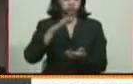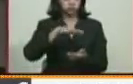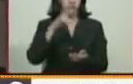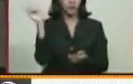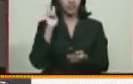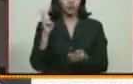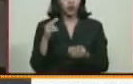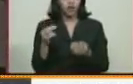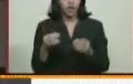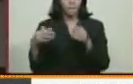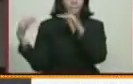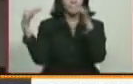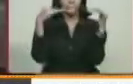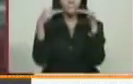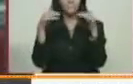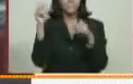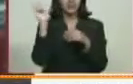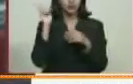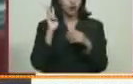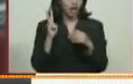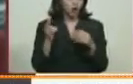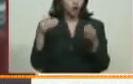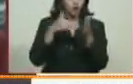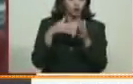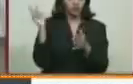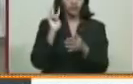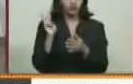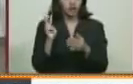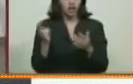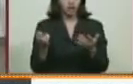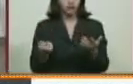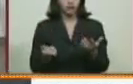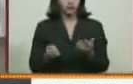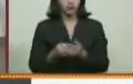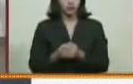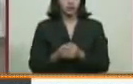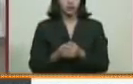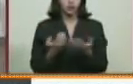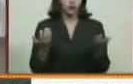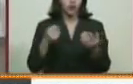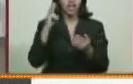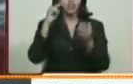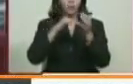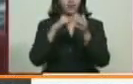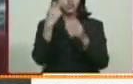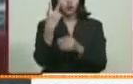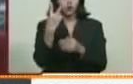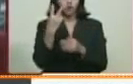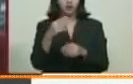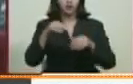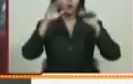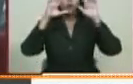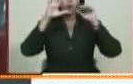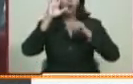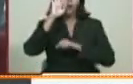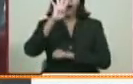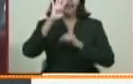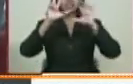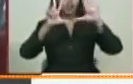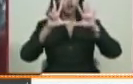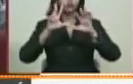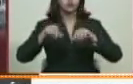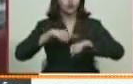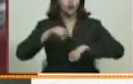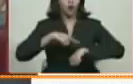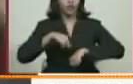contra venezolanos. Bueno, ahora, intentaron algo parecido en 2002 y no duró más de 48 horas. Está bien, pero esta vez la jugada iba a ser